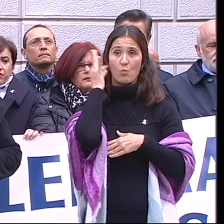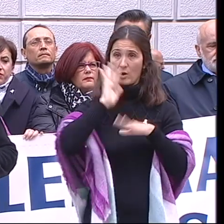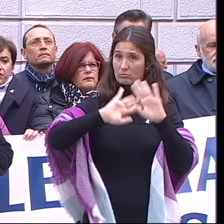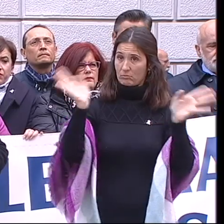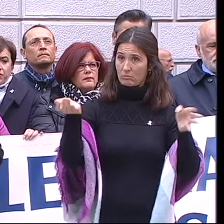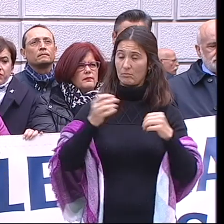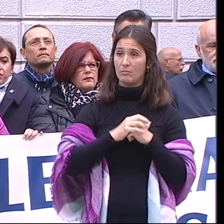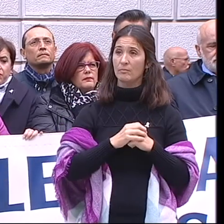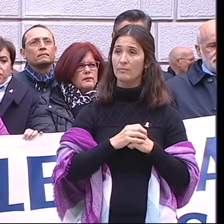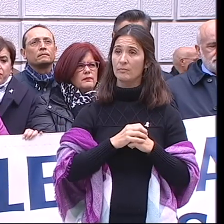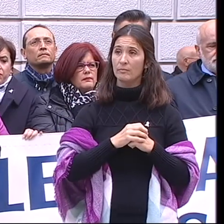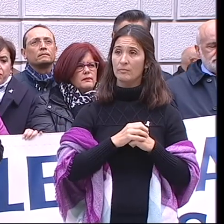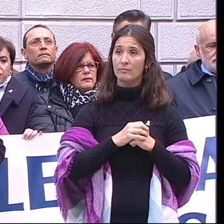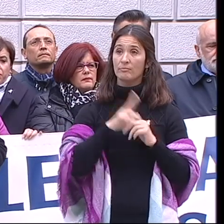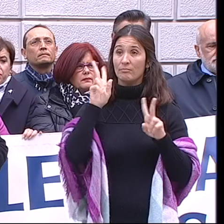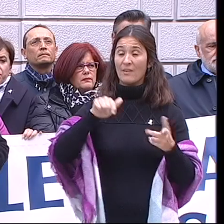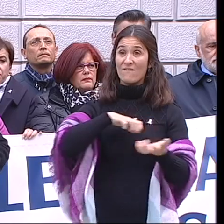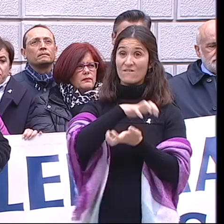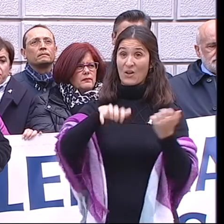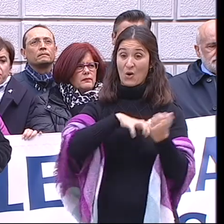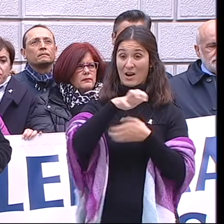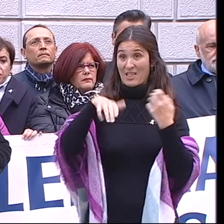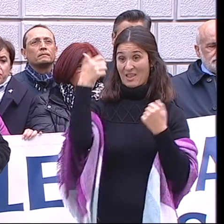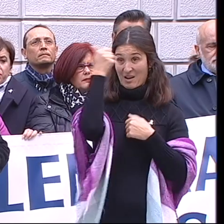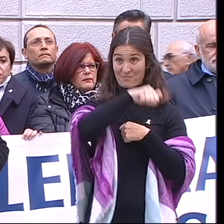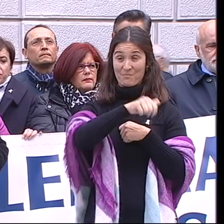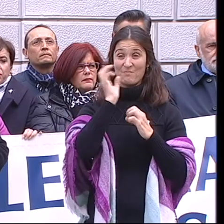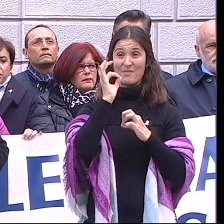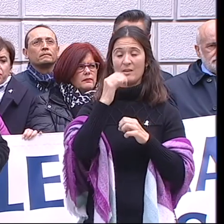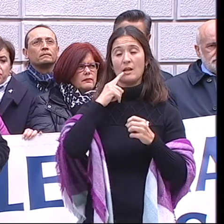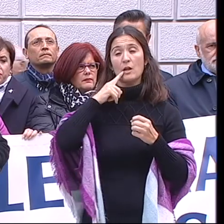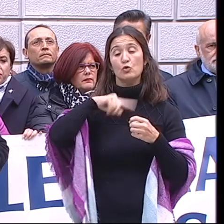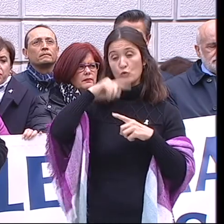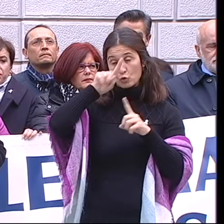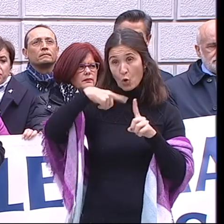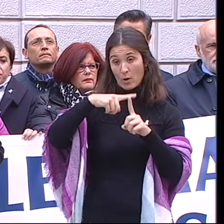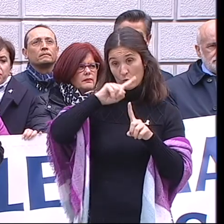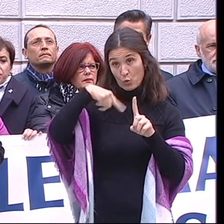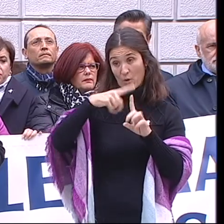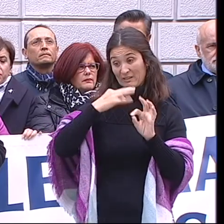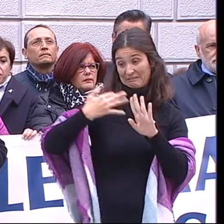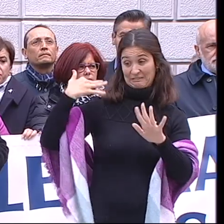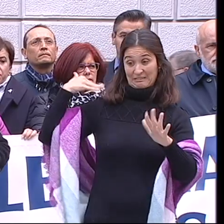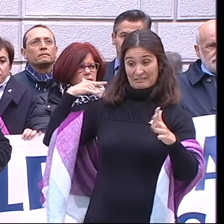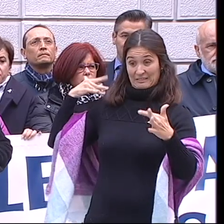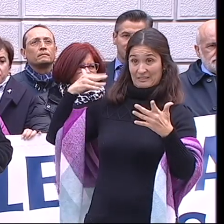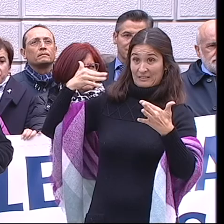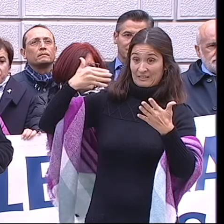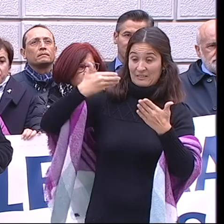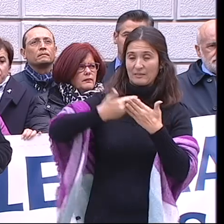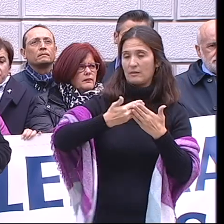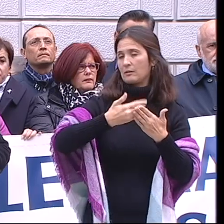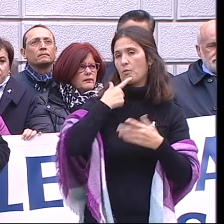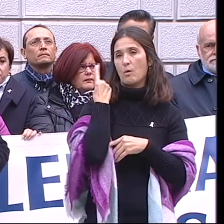mujeres. La violencia machista se traduce cada año, desde tiempos ancestrales, en un